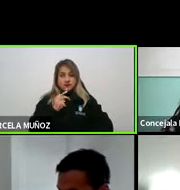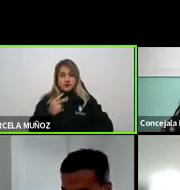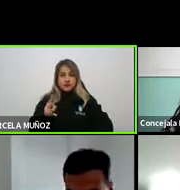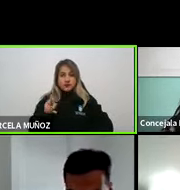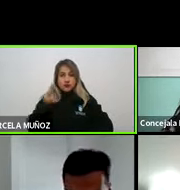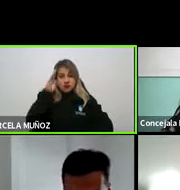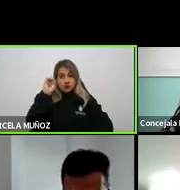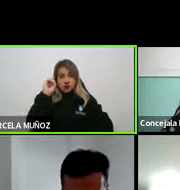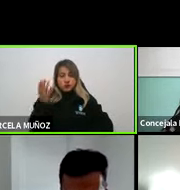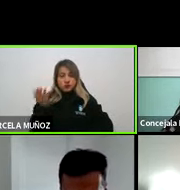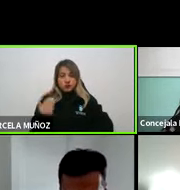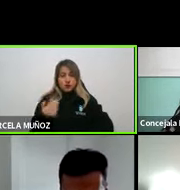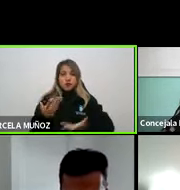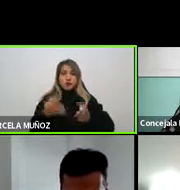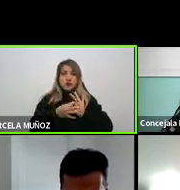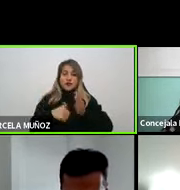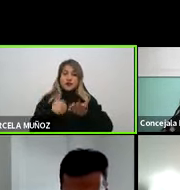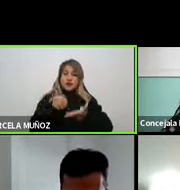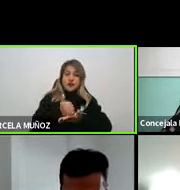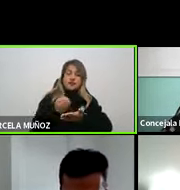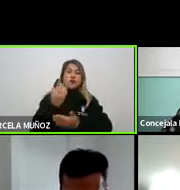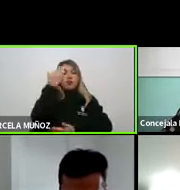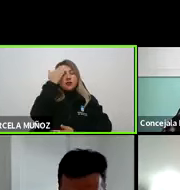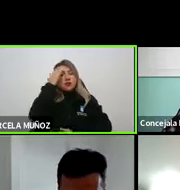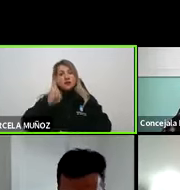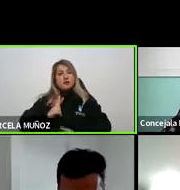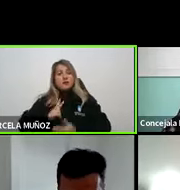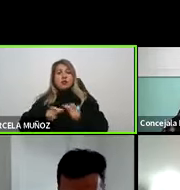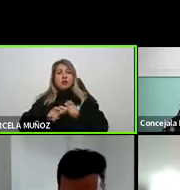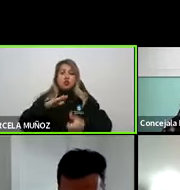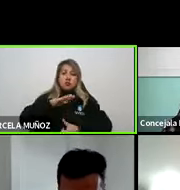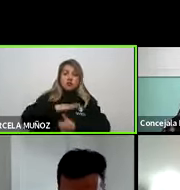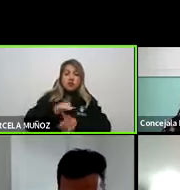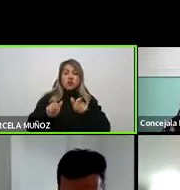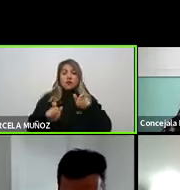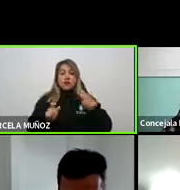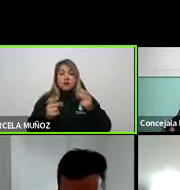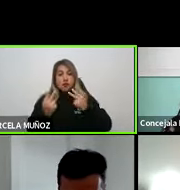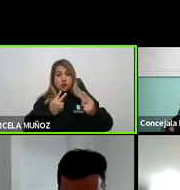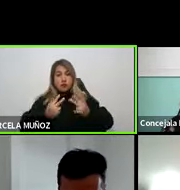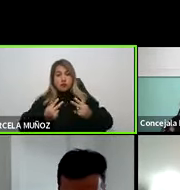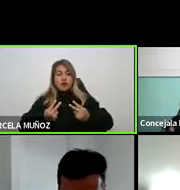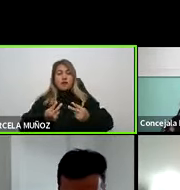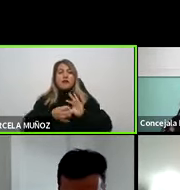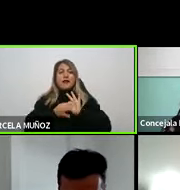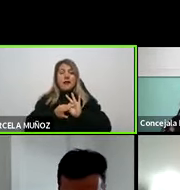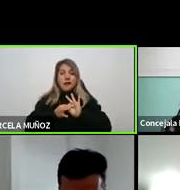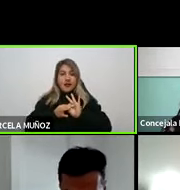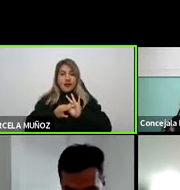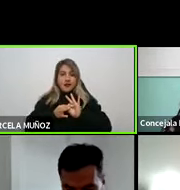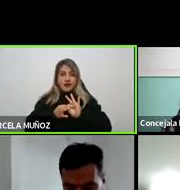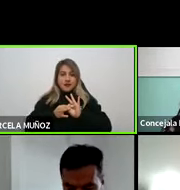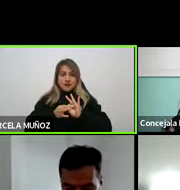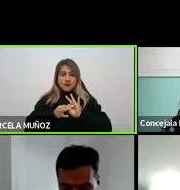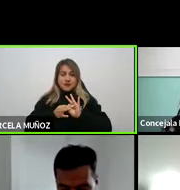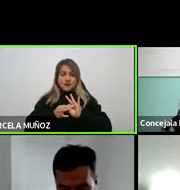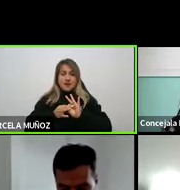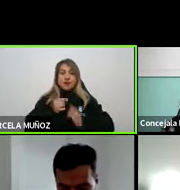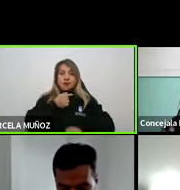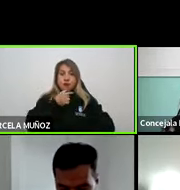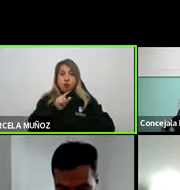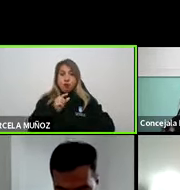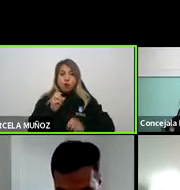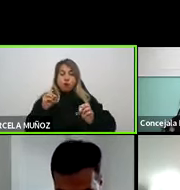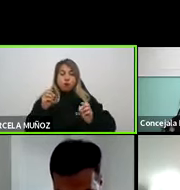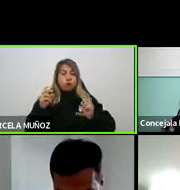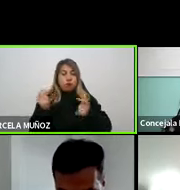Muchas gracias, alcaldesa. Buenos días, estimado consejo, las primeras personas que nos están viendo. Dar las gracias a la pronta respuesta que se ha